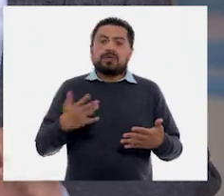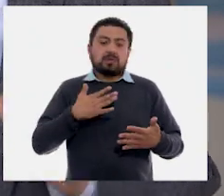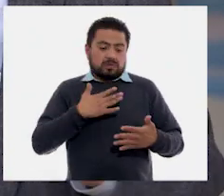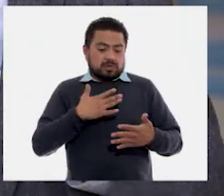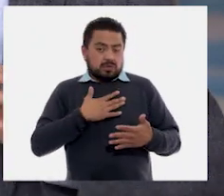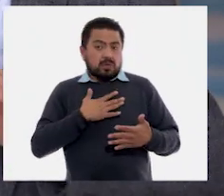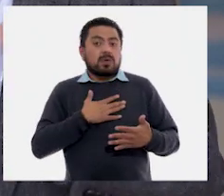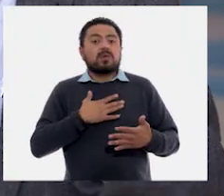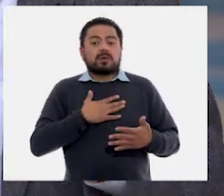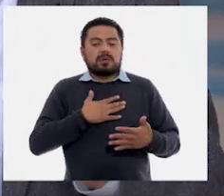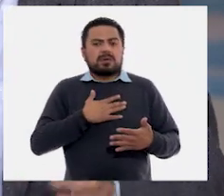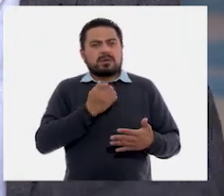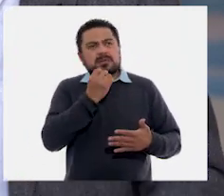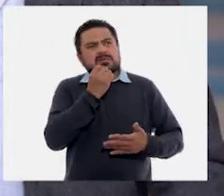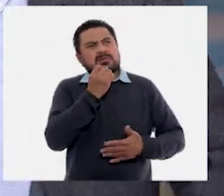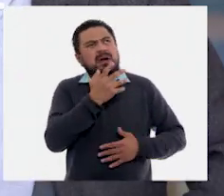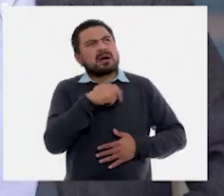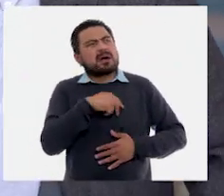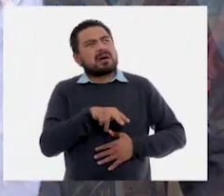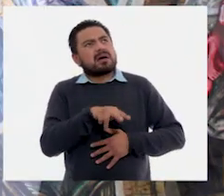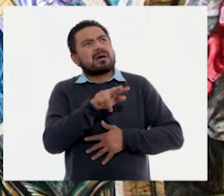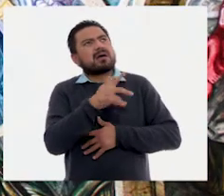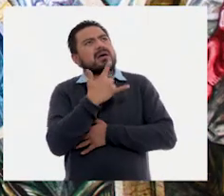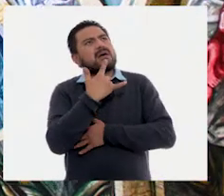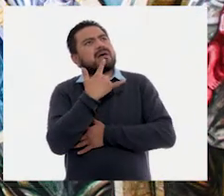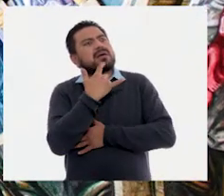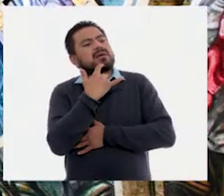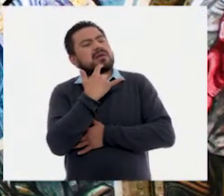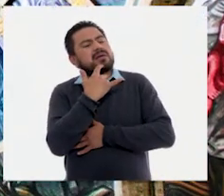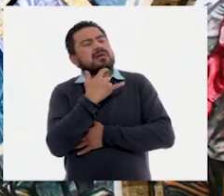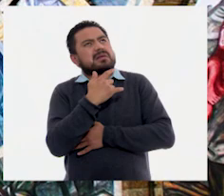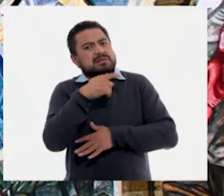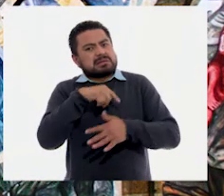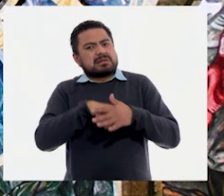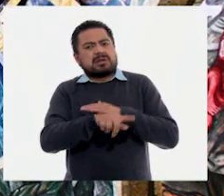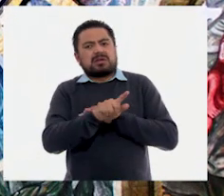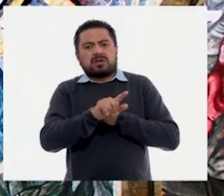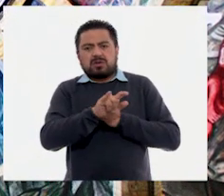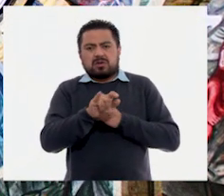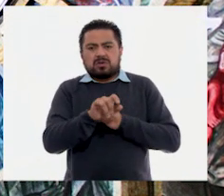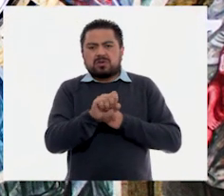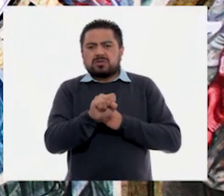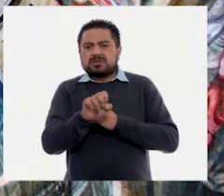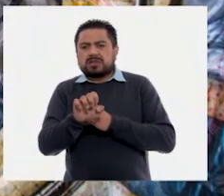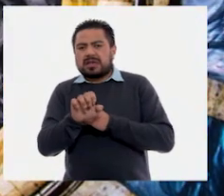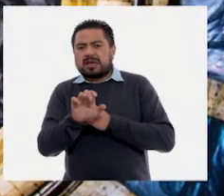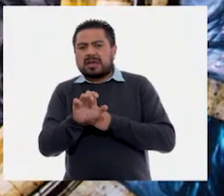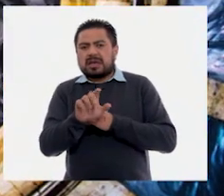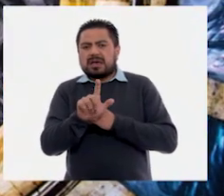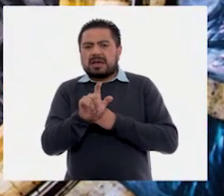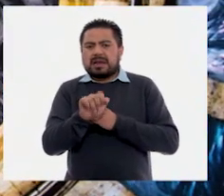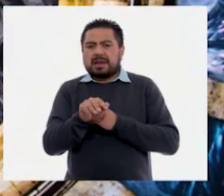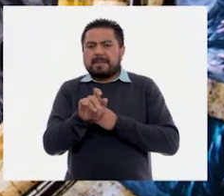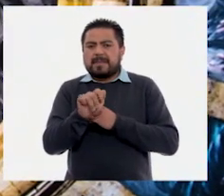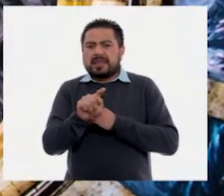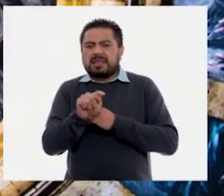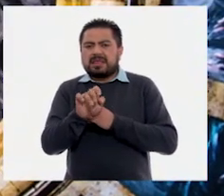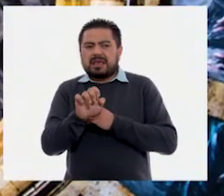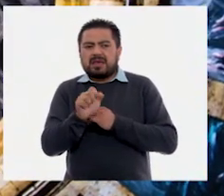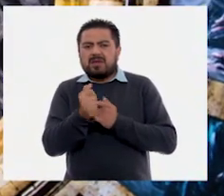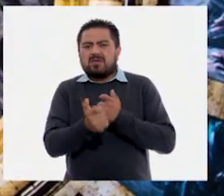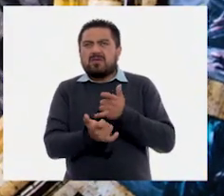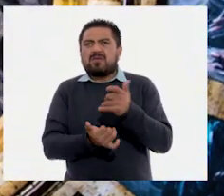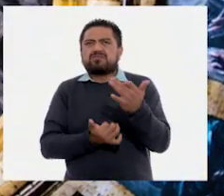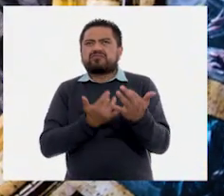me quedo fascinado cuando veo la bóveda de José Clemente Orozco del Hombre de Fuego. Ah, sí,